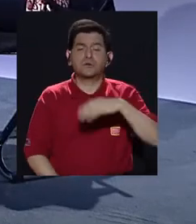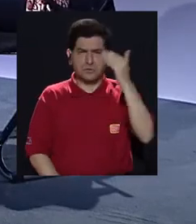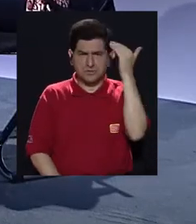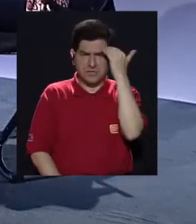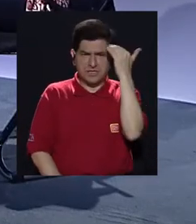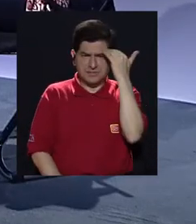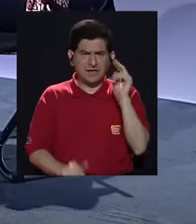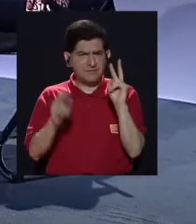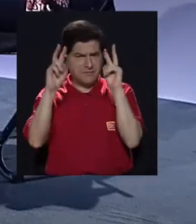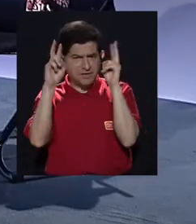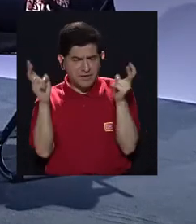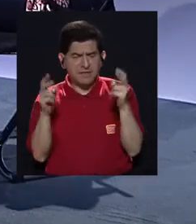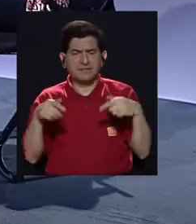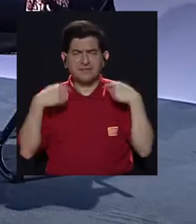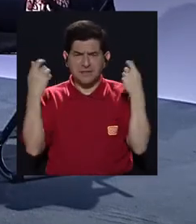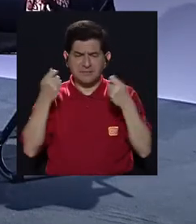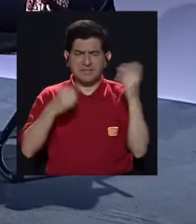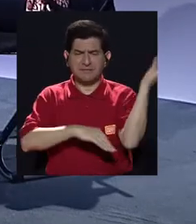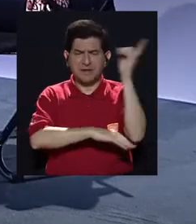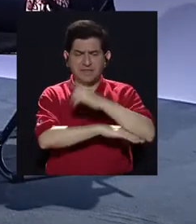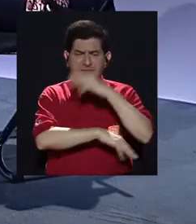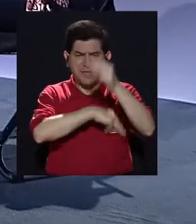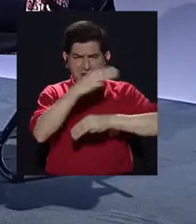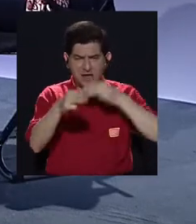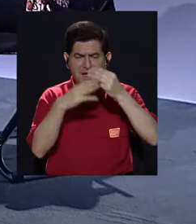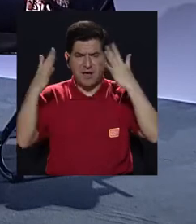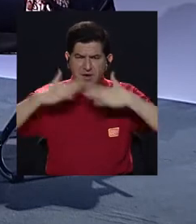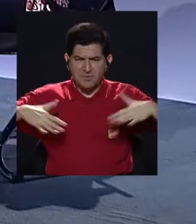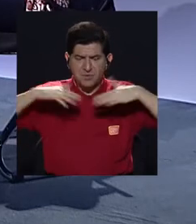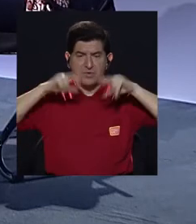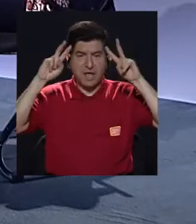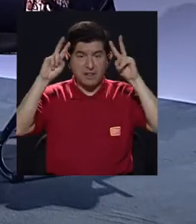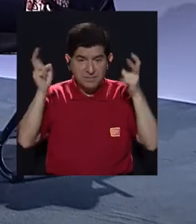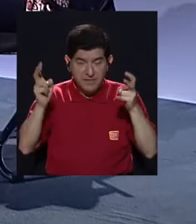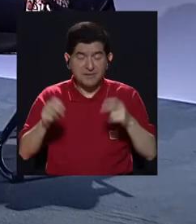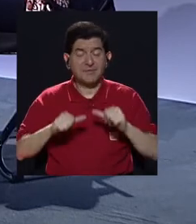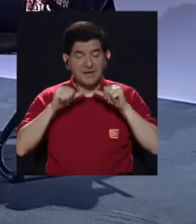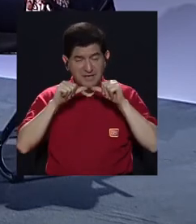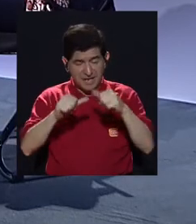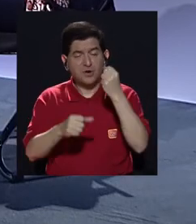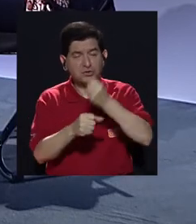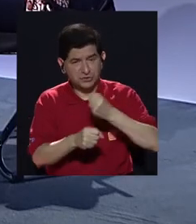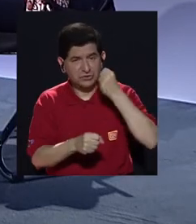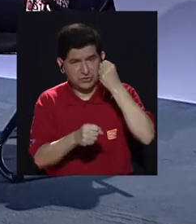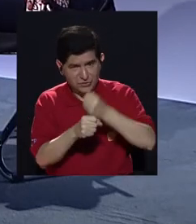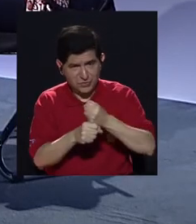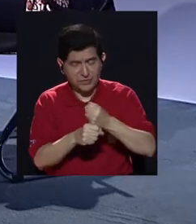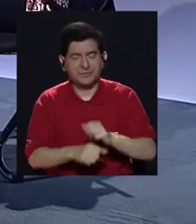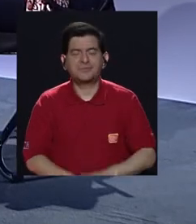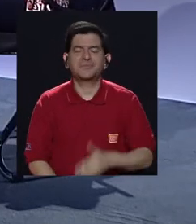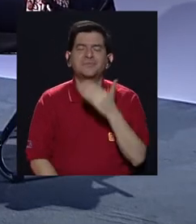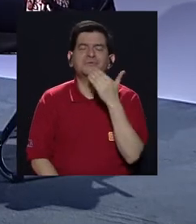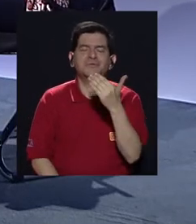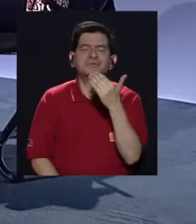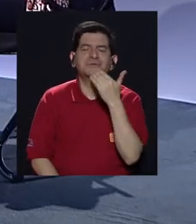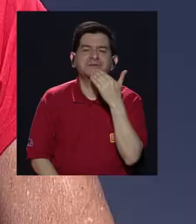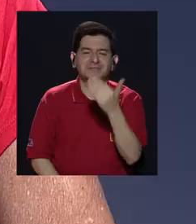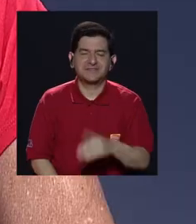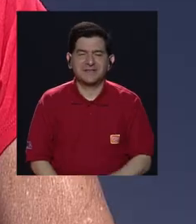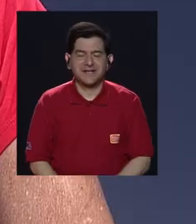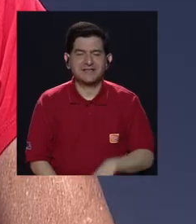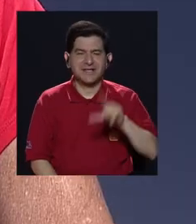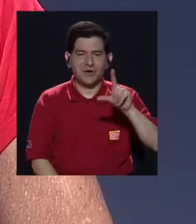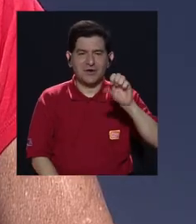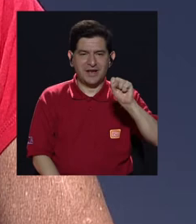saber que este tema que celebramos hoy en el día mundial del ambiente evidentemente es un tema todavía pendiente y constante muchísimas gracias